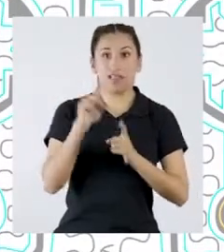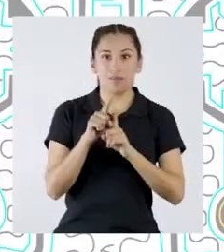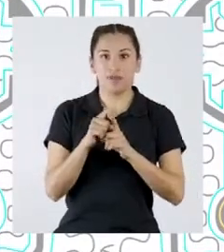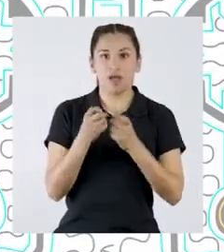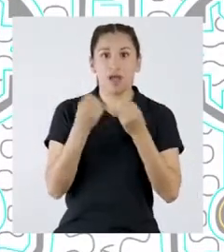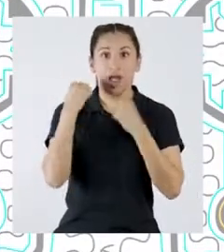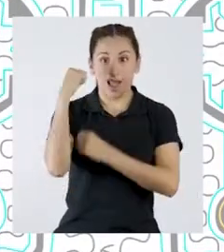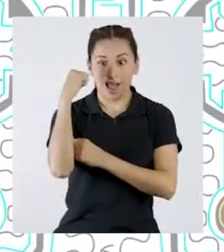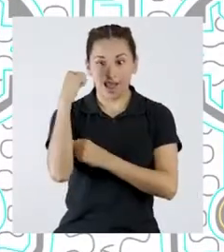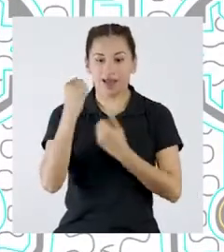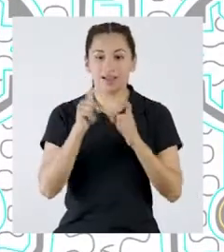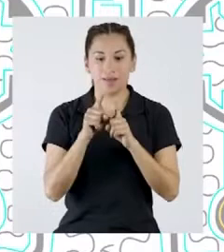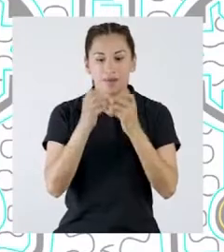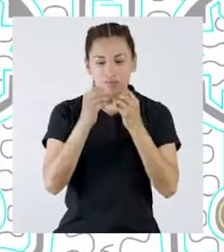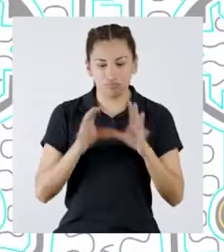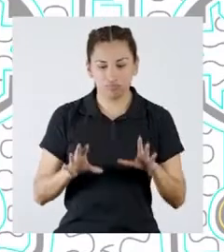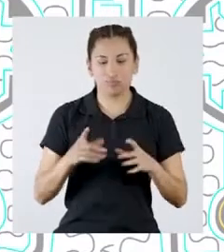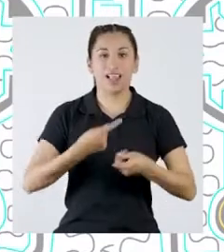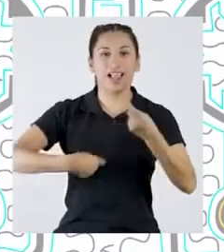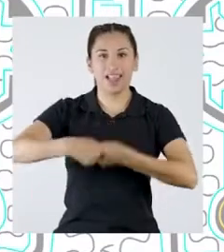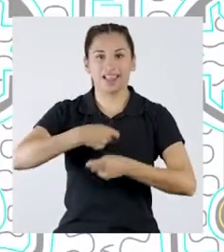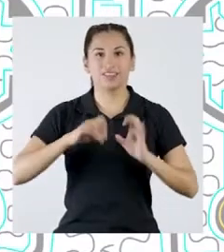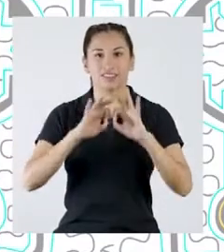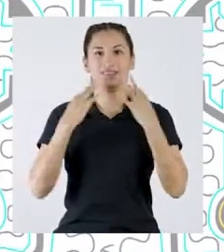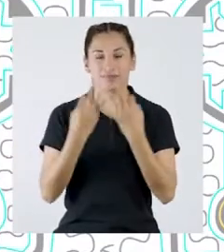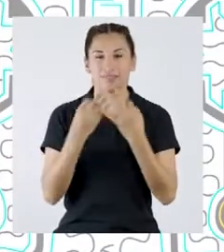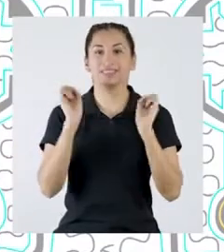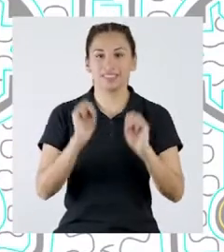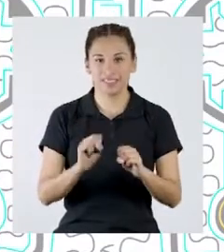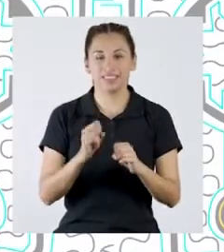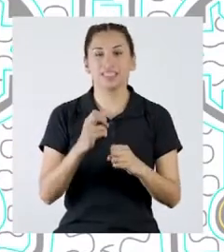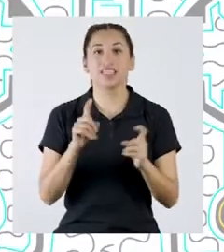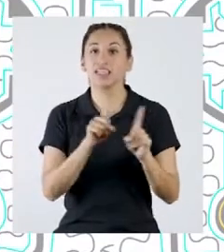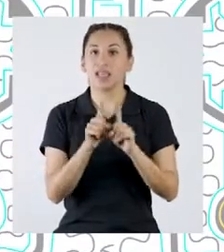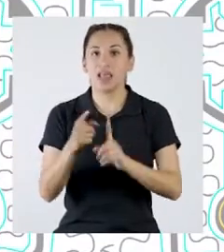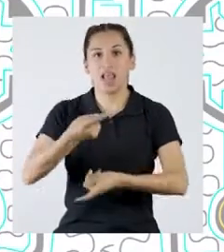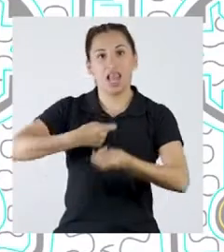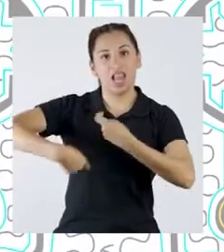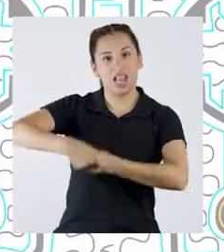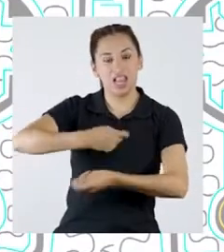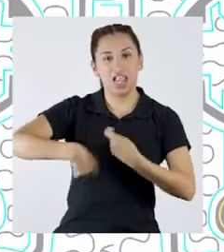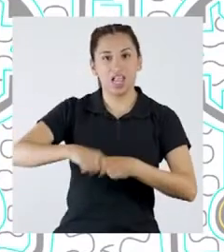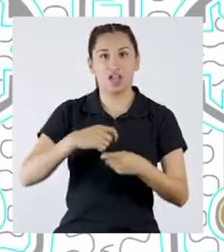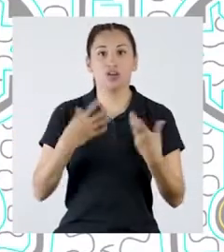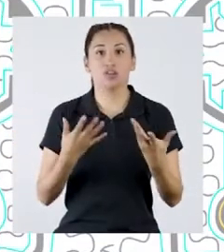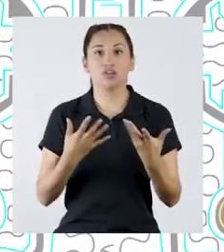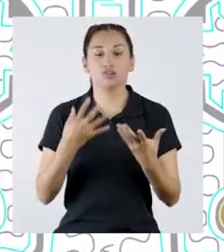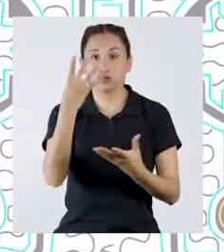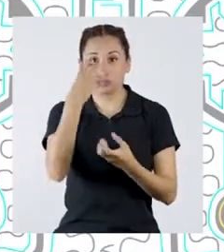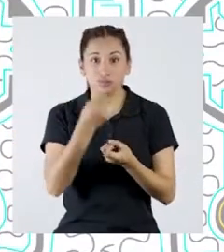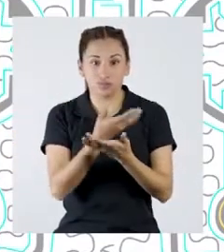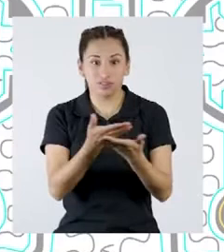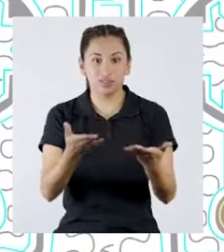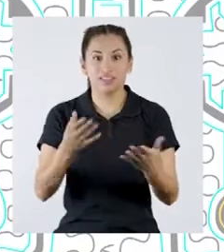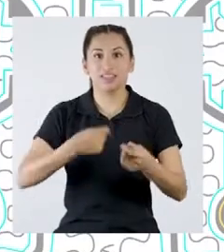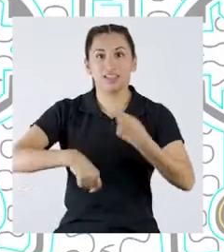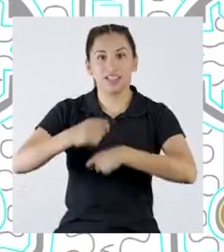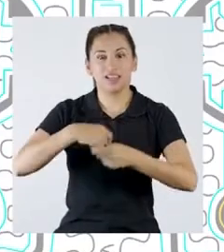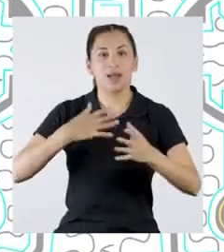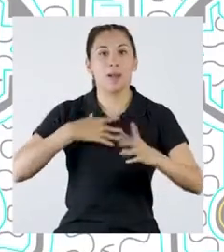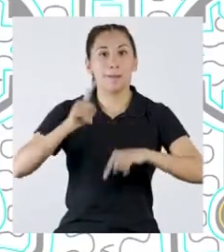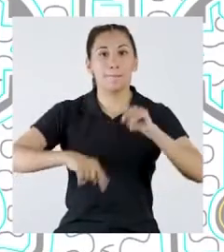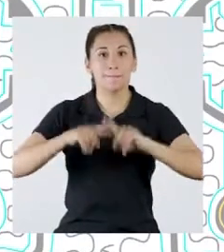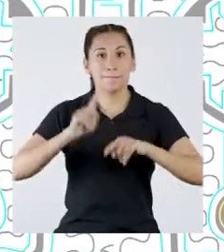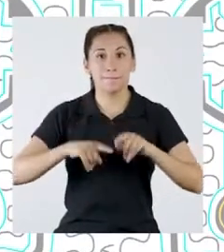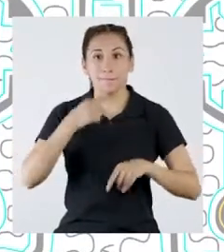en un negocio familiar. Claro, vimos todo eso con el negocio de las suculentas que vendía mi